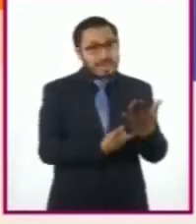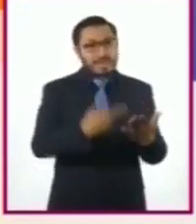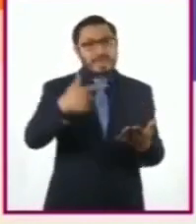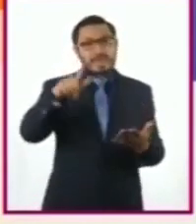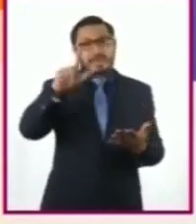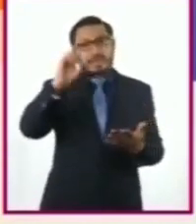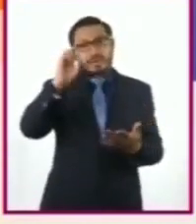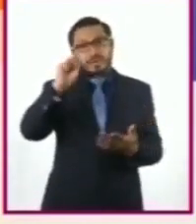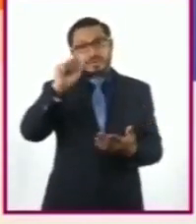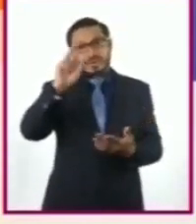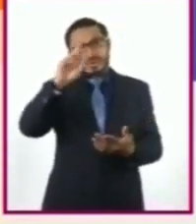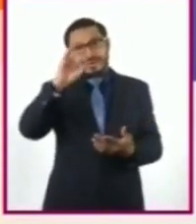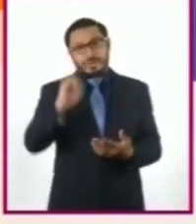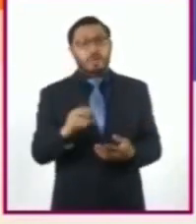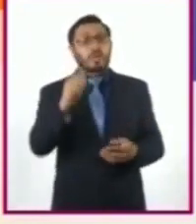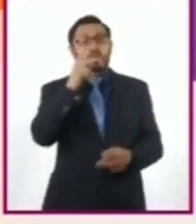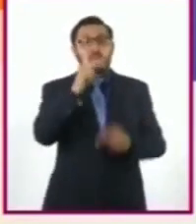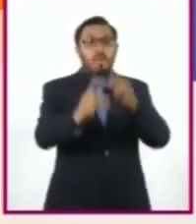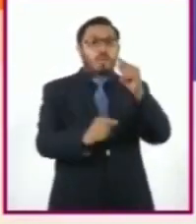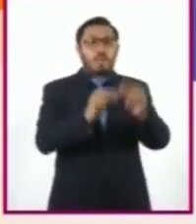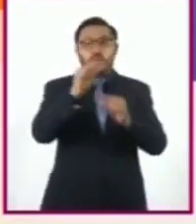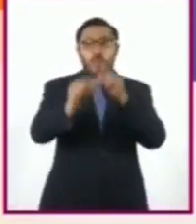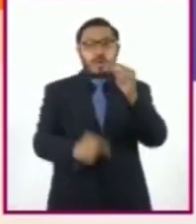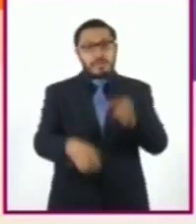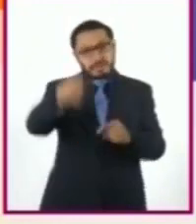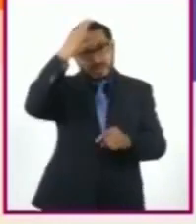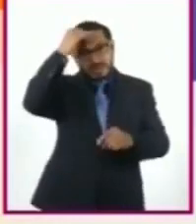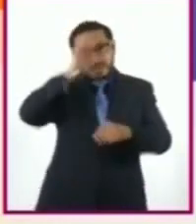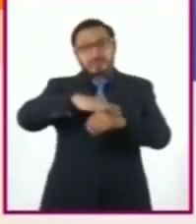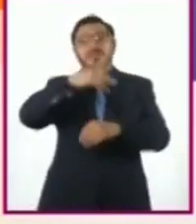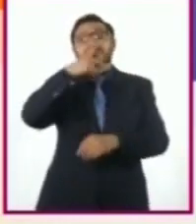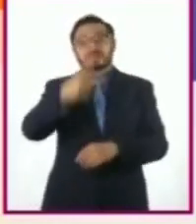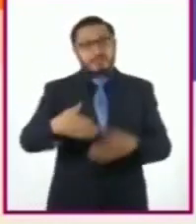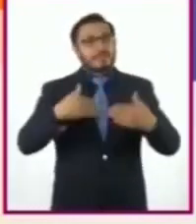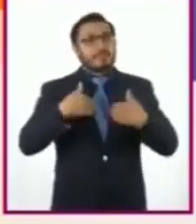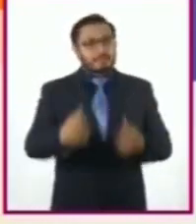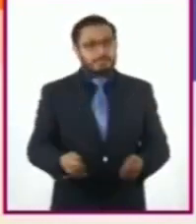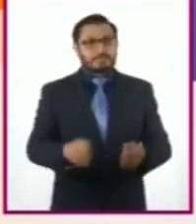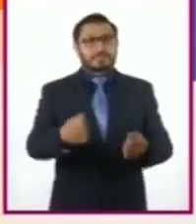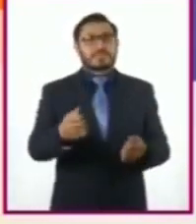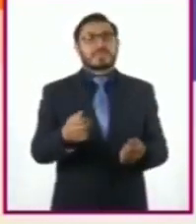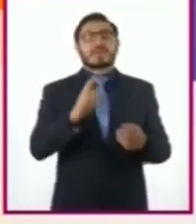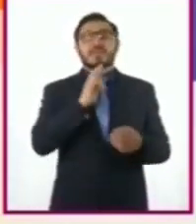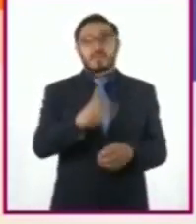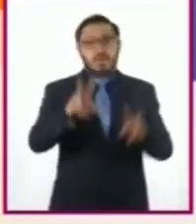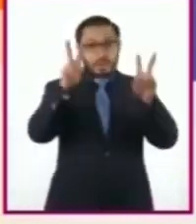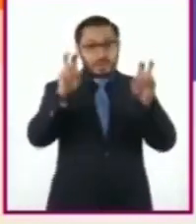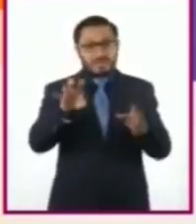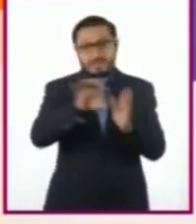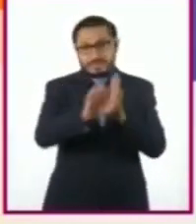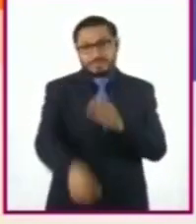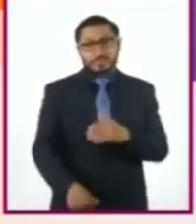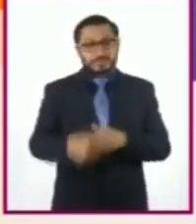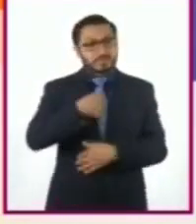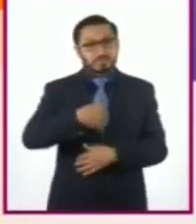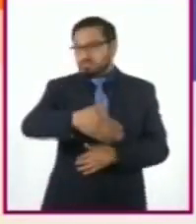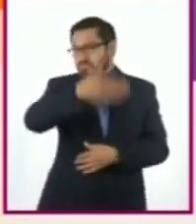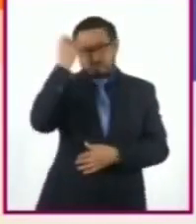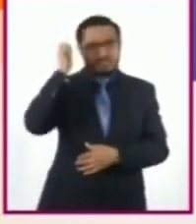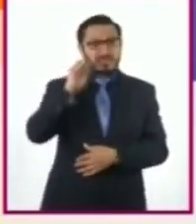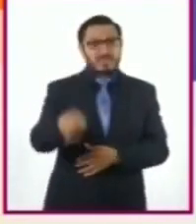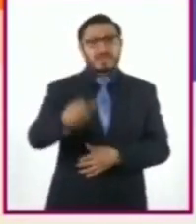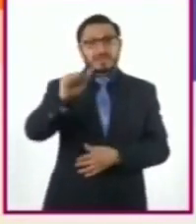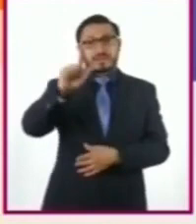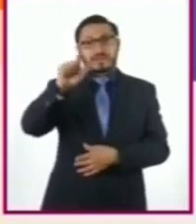su vocabulario y mejorará la comprensión de este y otros temas. Por ejemplo, yo no sé qué significa alarife. Maestra, ¿qué